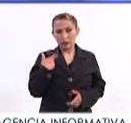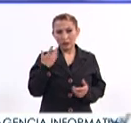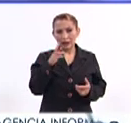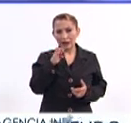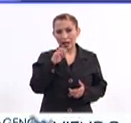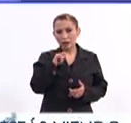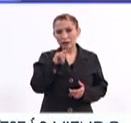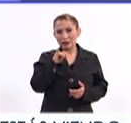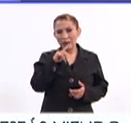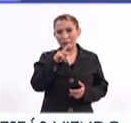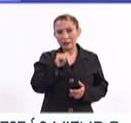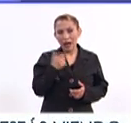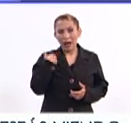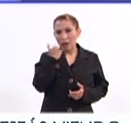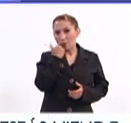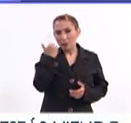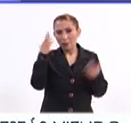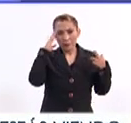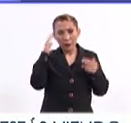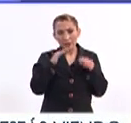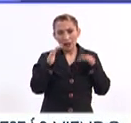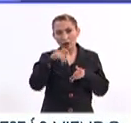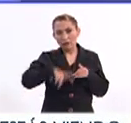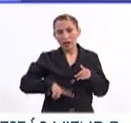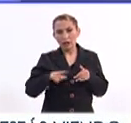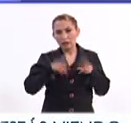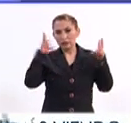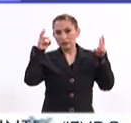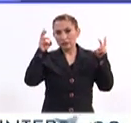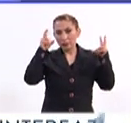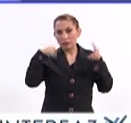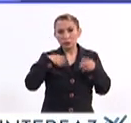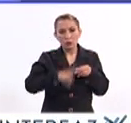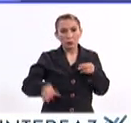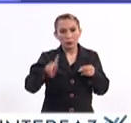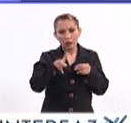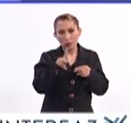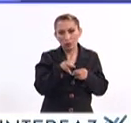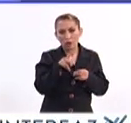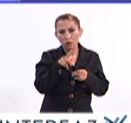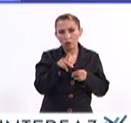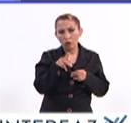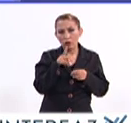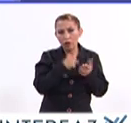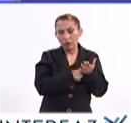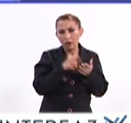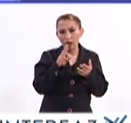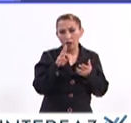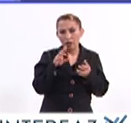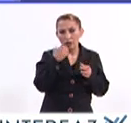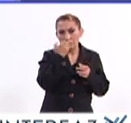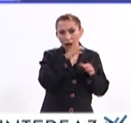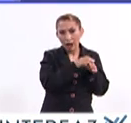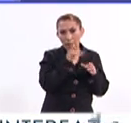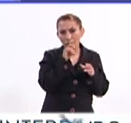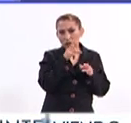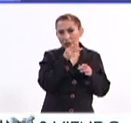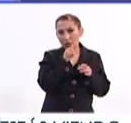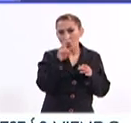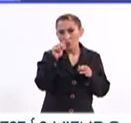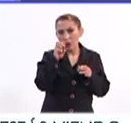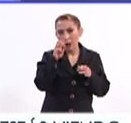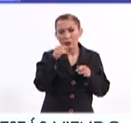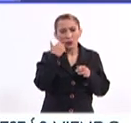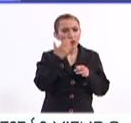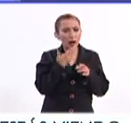de Ricardo Tapia Basurto, que estudia maestría en Gobierno y Asuntos Públicos en pues, la Unidad de Estudios de Posgrado de la UNAM,